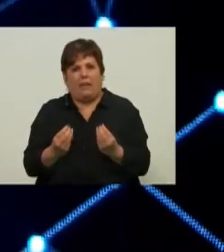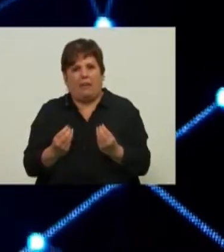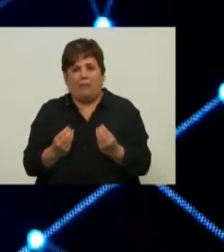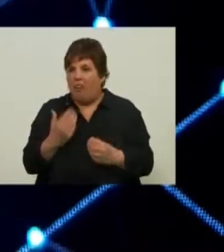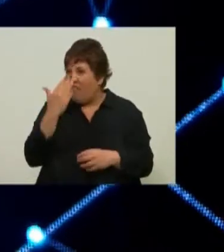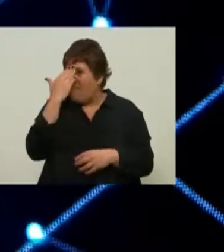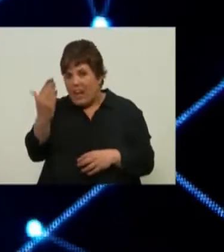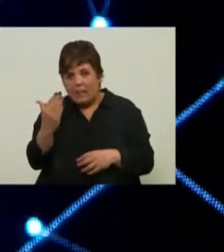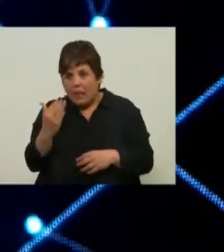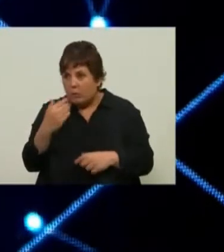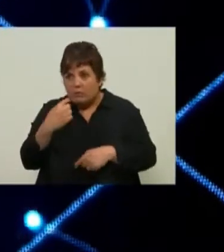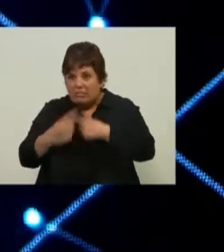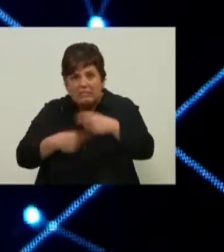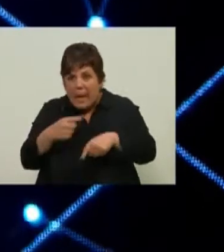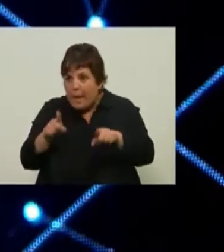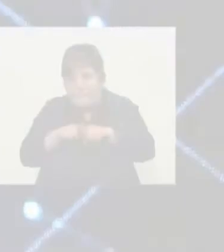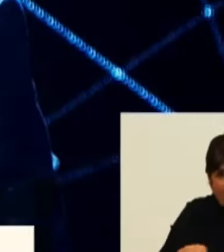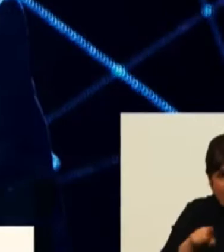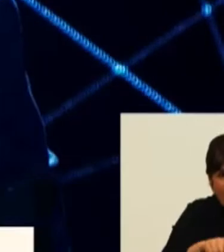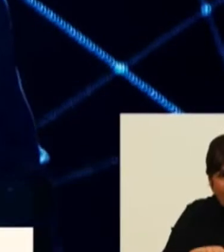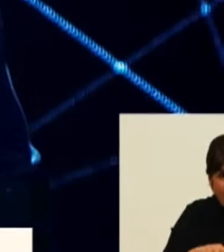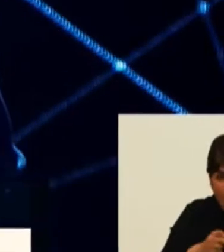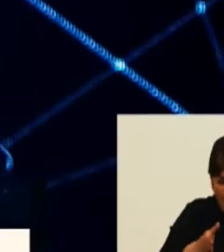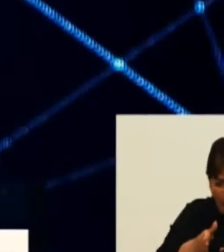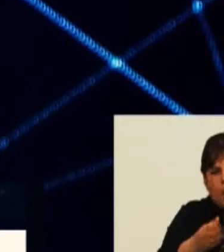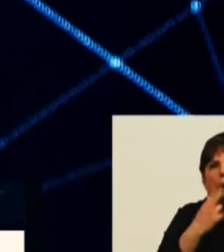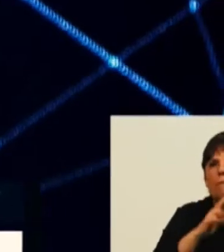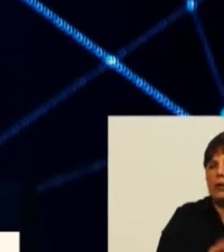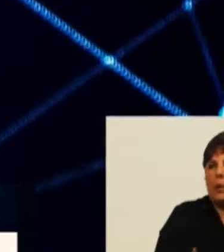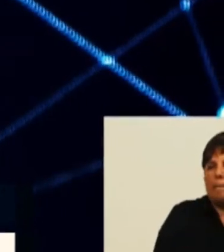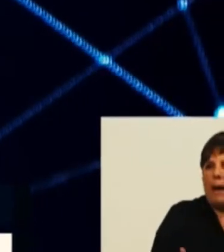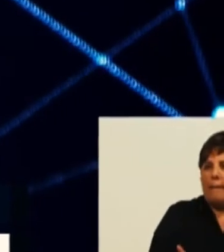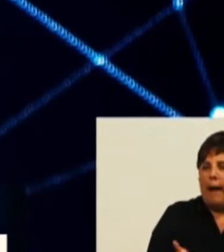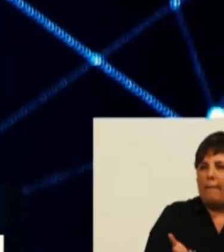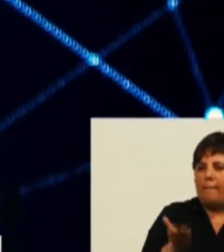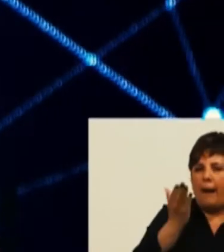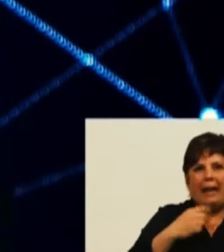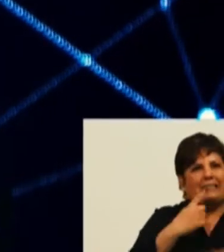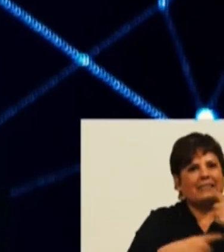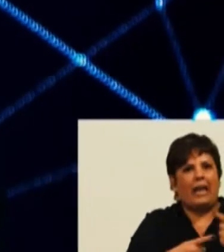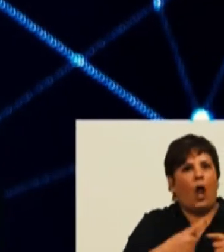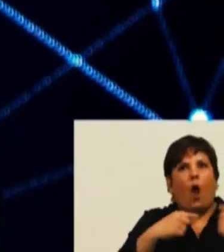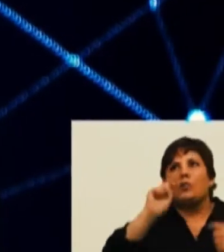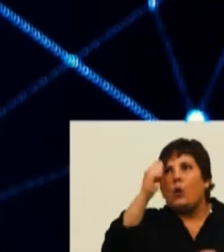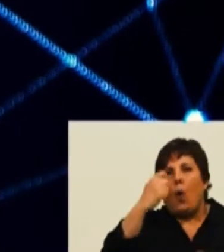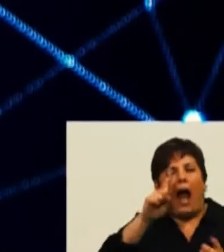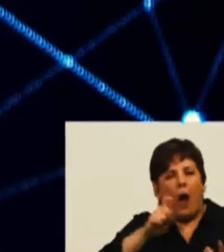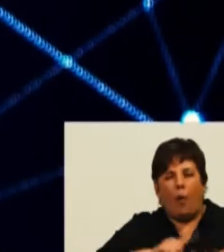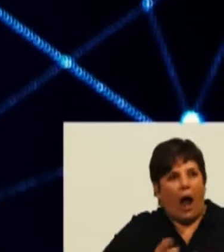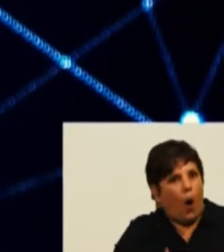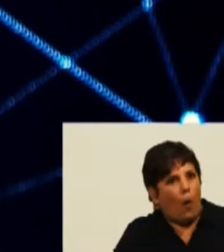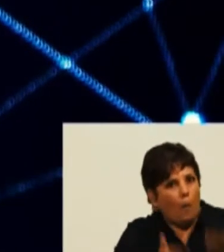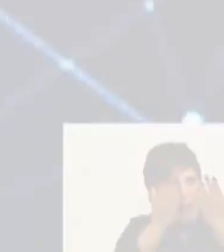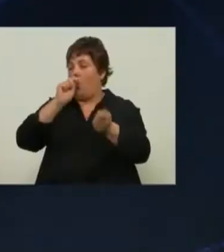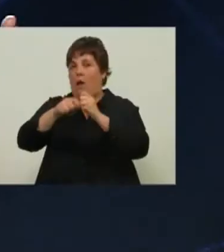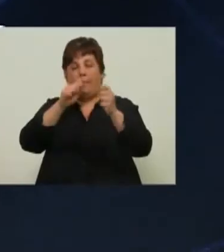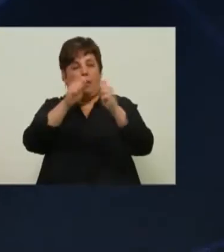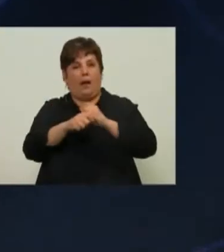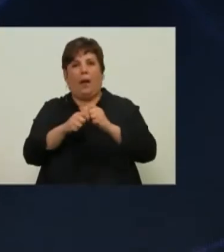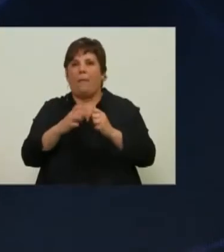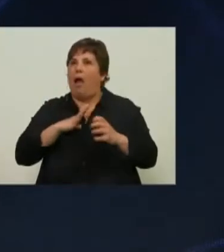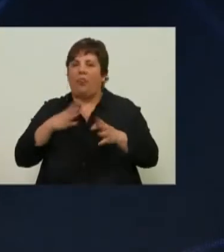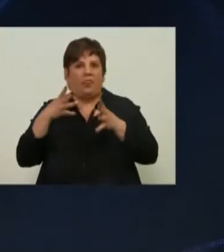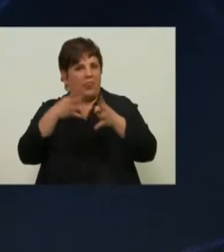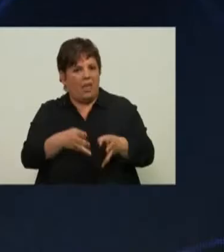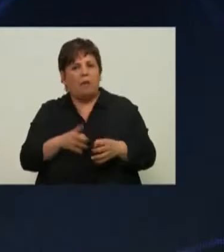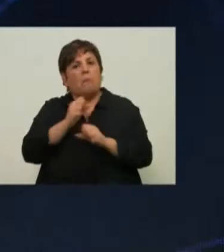el Frente Amplio va a seguir la tendencia de aumento de impuestos, de aumento de tarifas, además de aumento del gasto, una